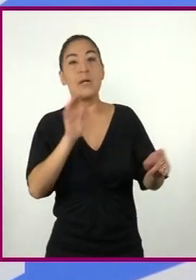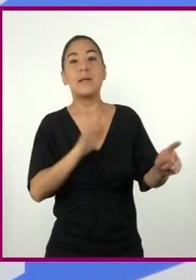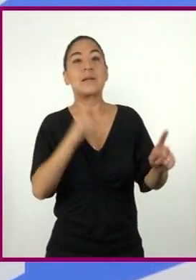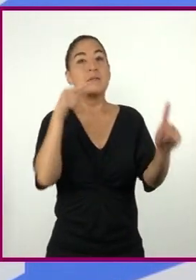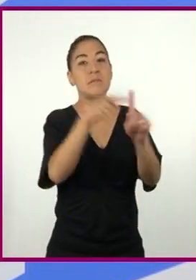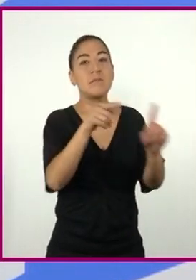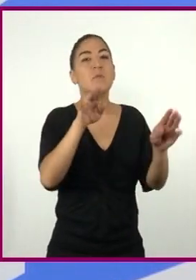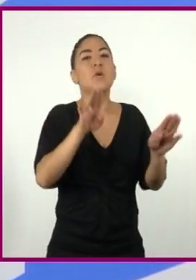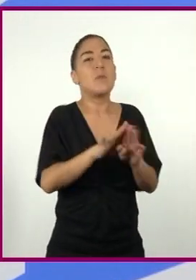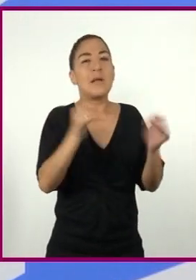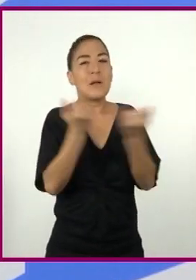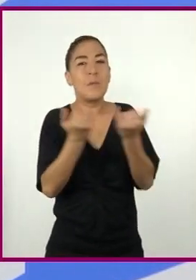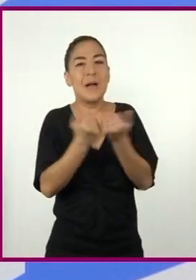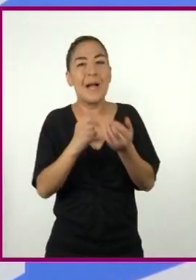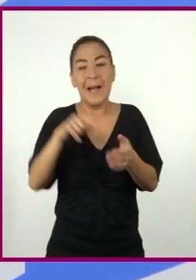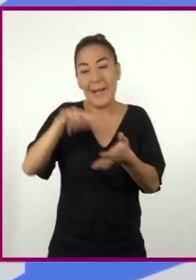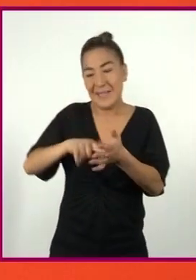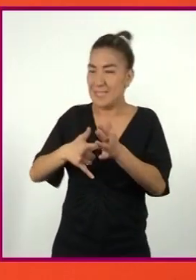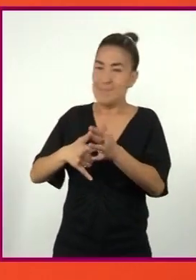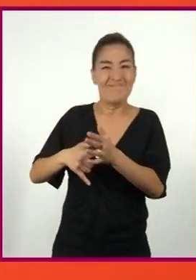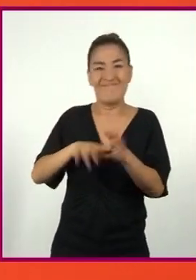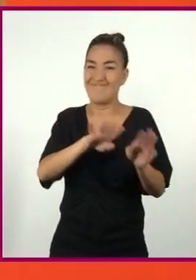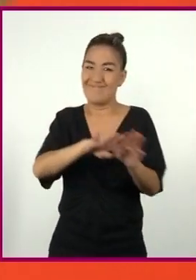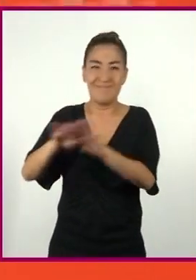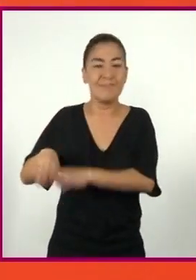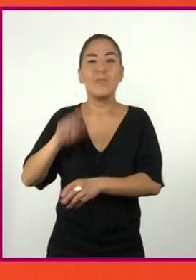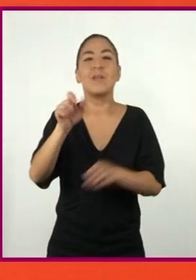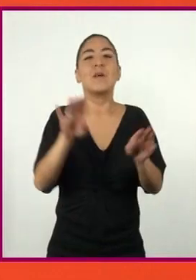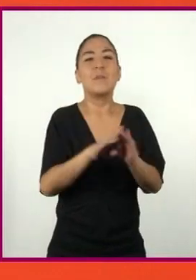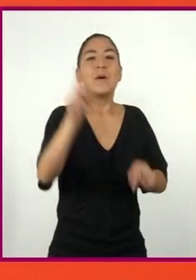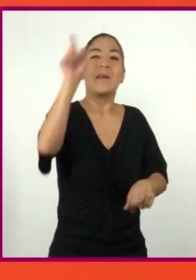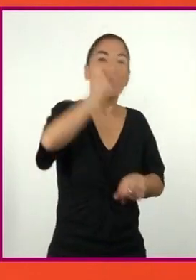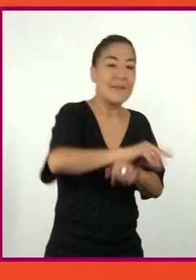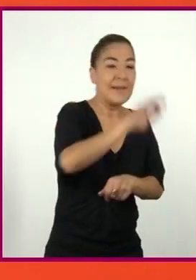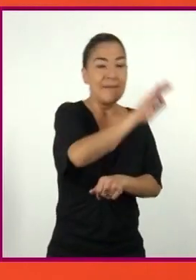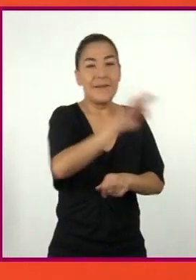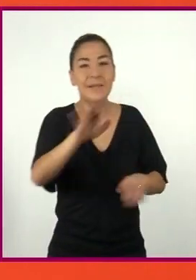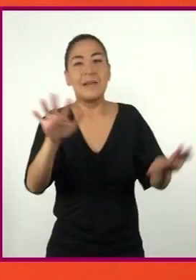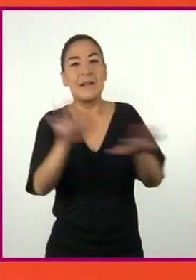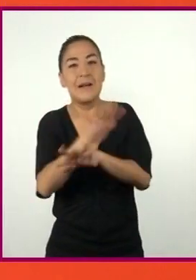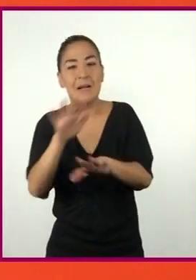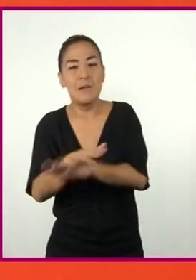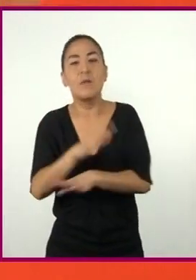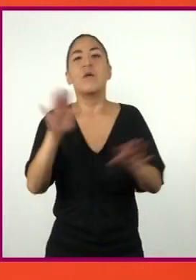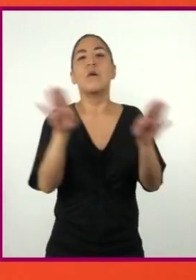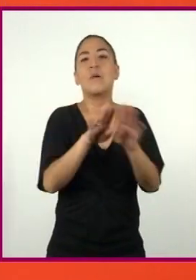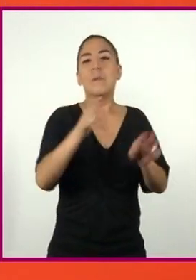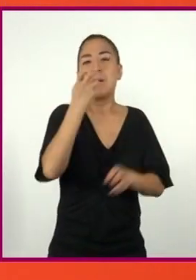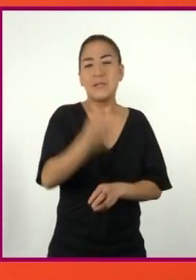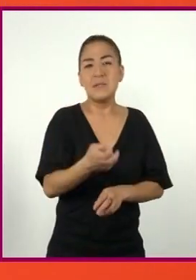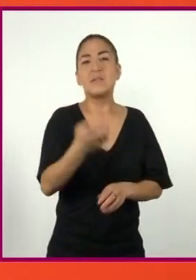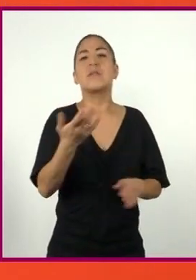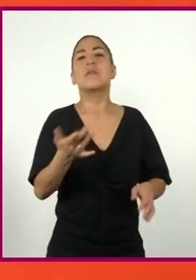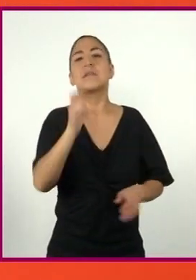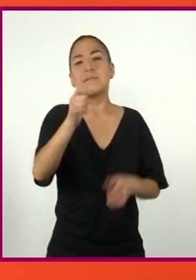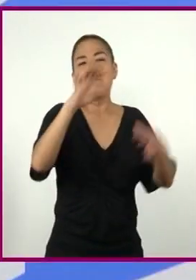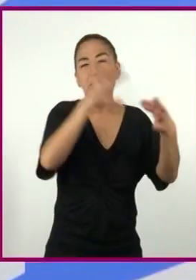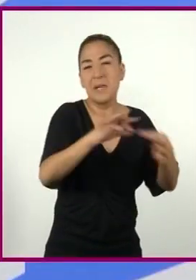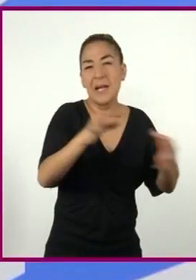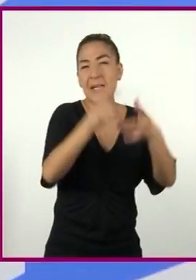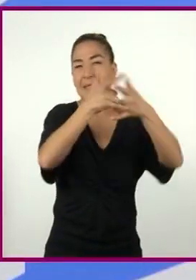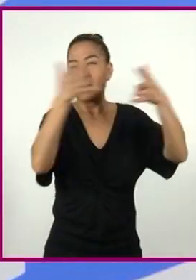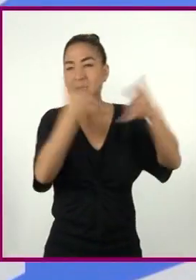con los relojes o los calendarios. Sin embargo, hay varias maneras de expresar o narrar los hechos